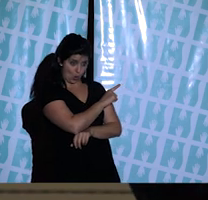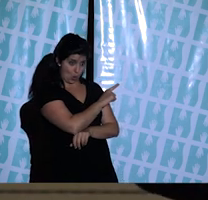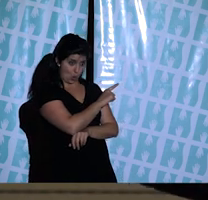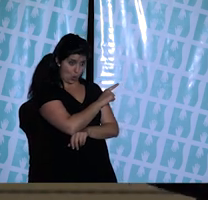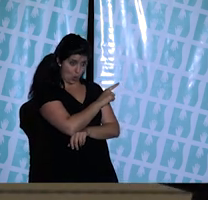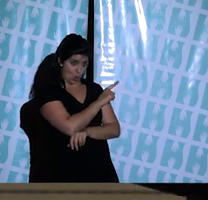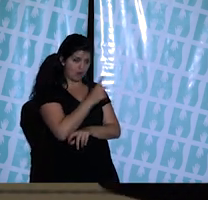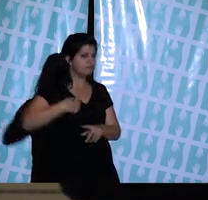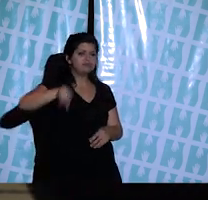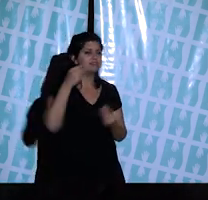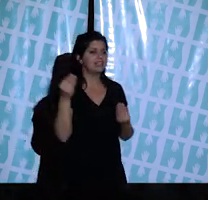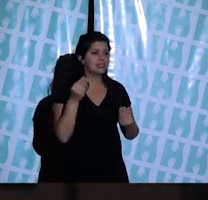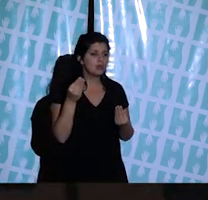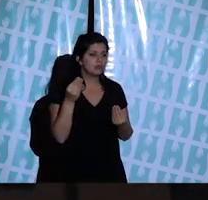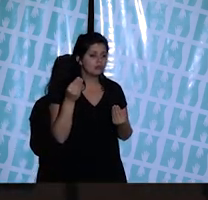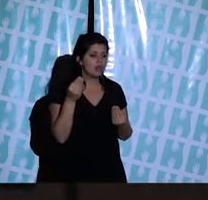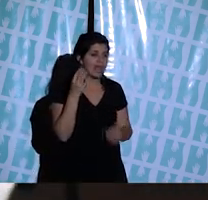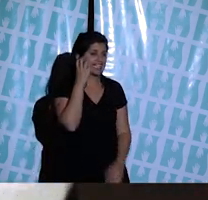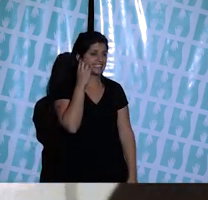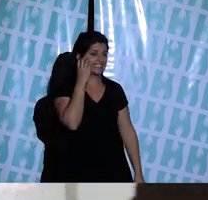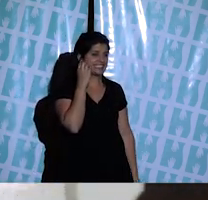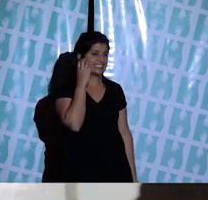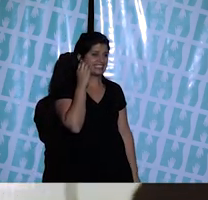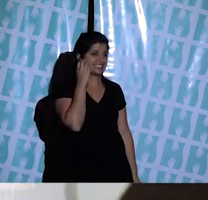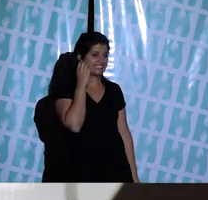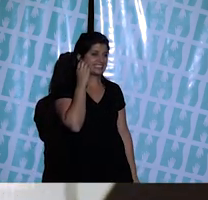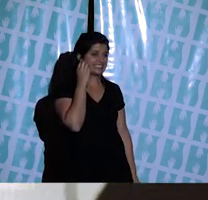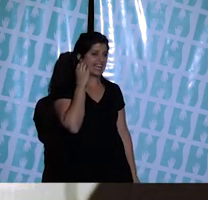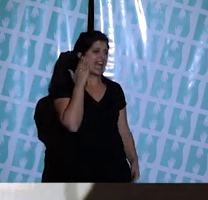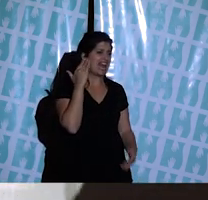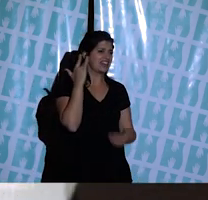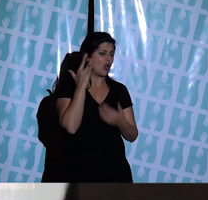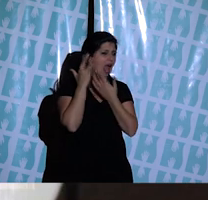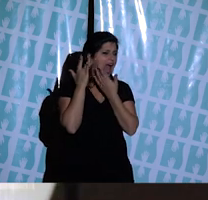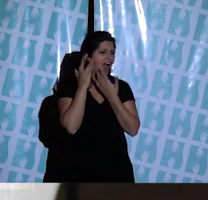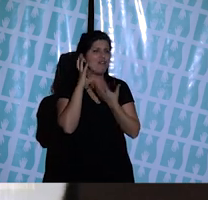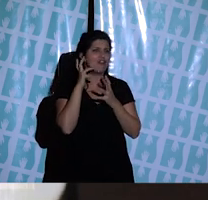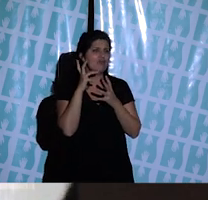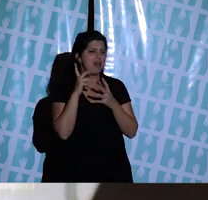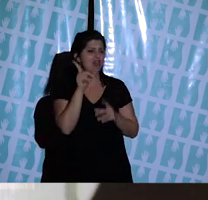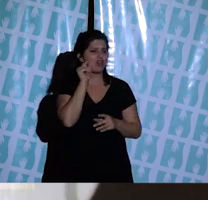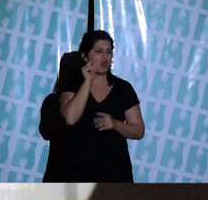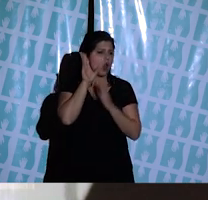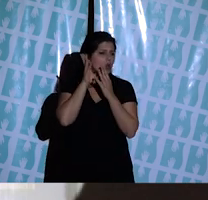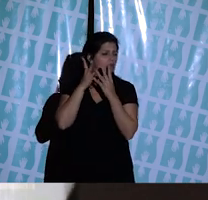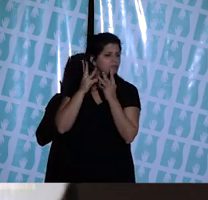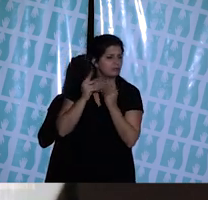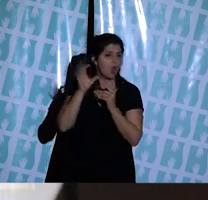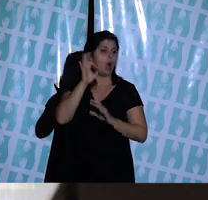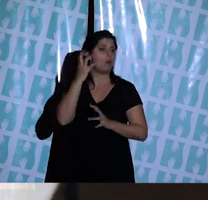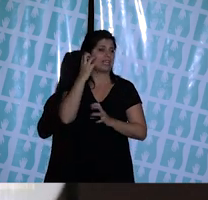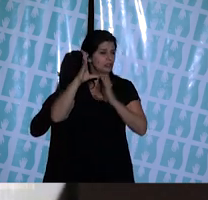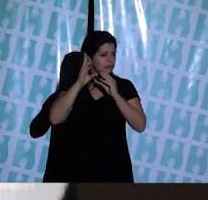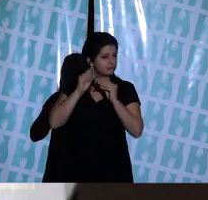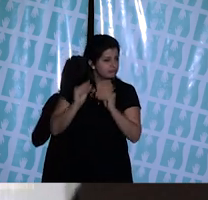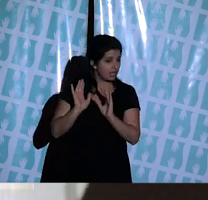uno? Se la rasca. Se la toca. Para aliviar el dolor o para aliviar la picazón. Pero